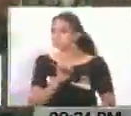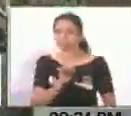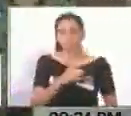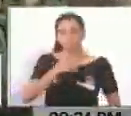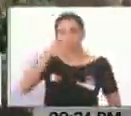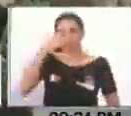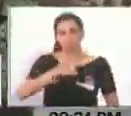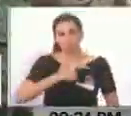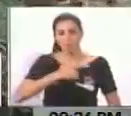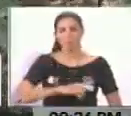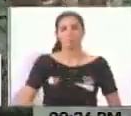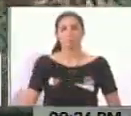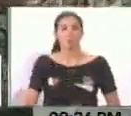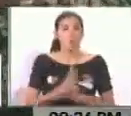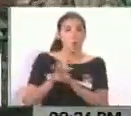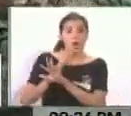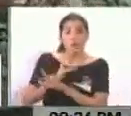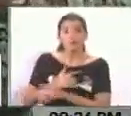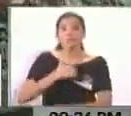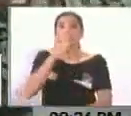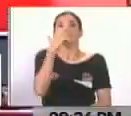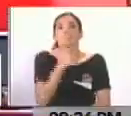Nosotros no estamos jugando.